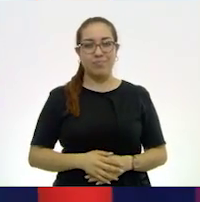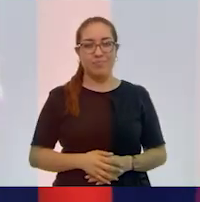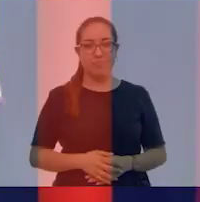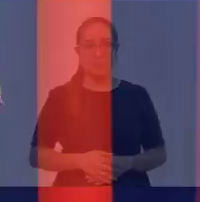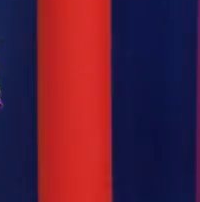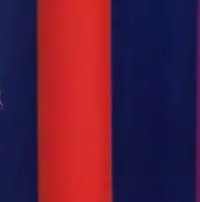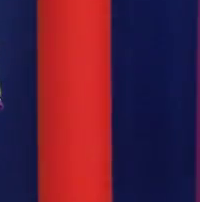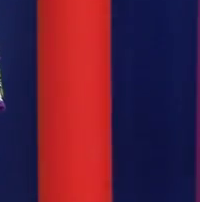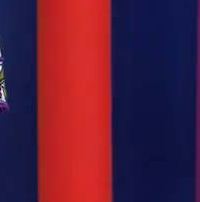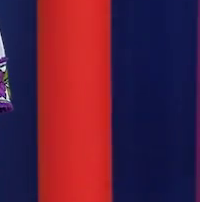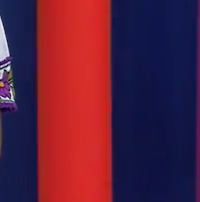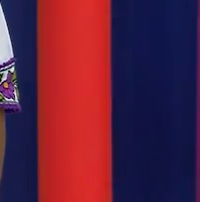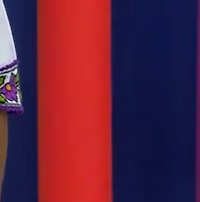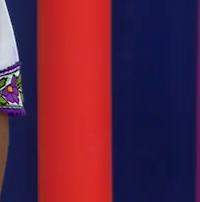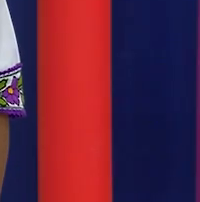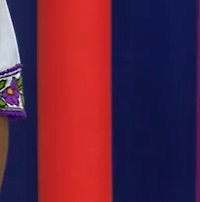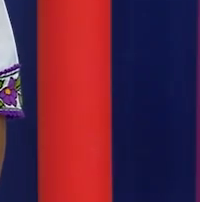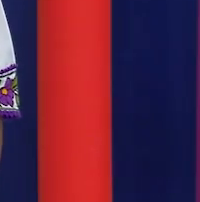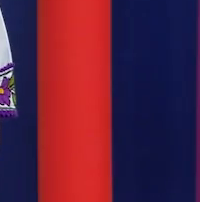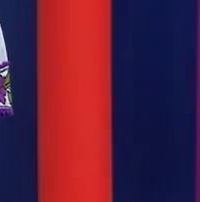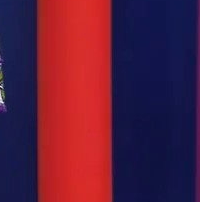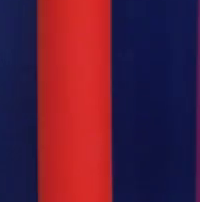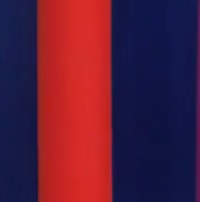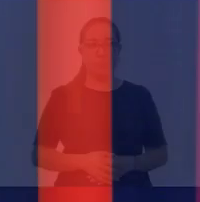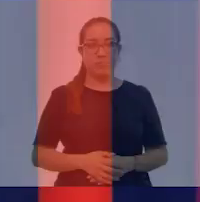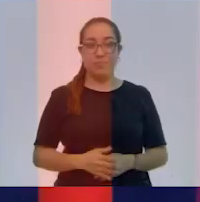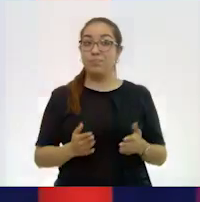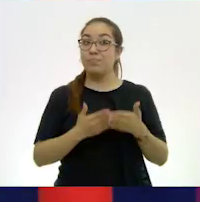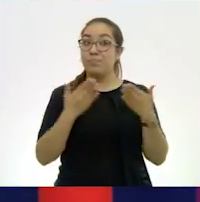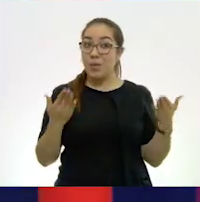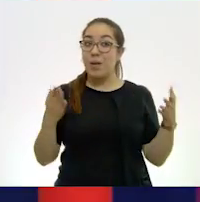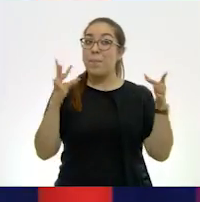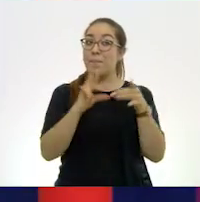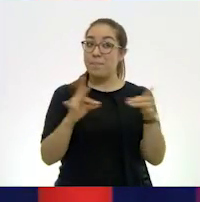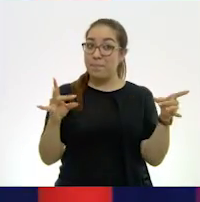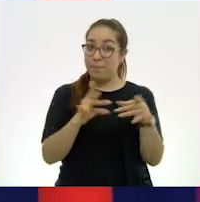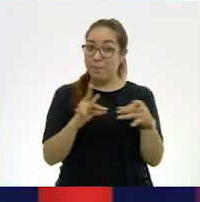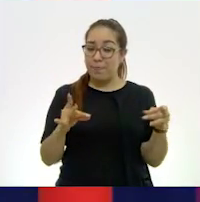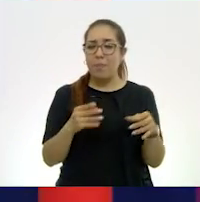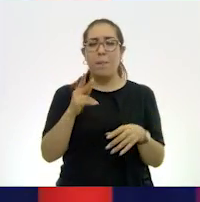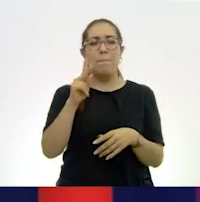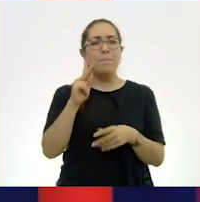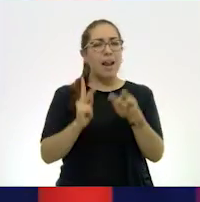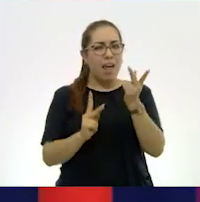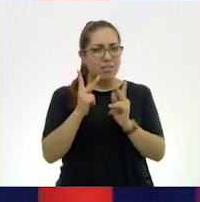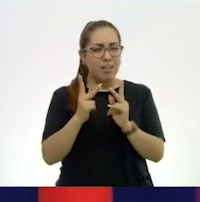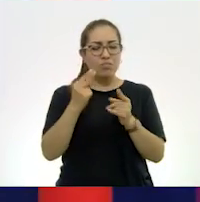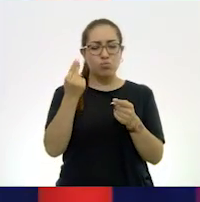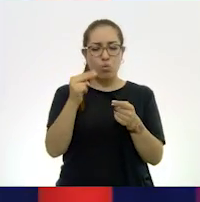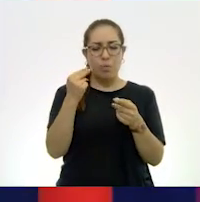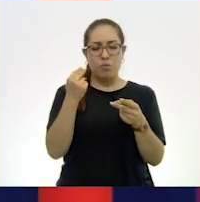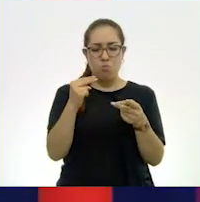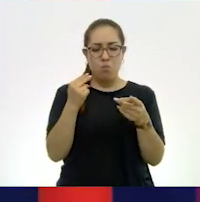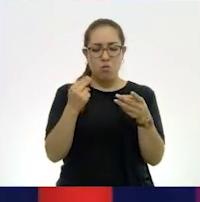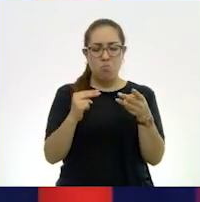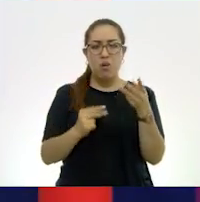yuekihi marisoyehi. Ahora les diré los nombres de algunas plantas medicinales.